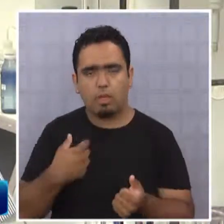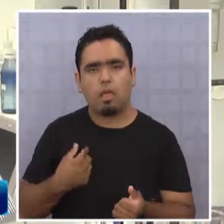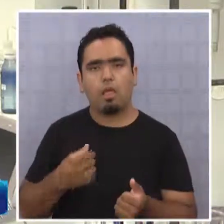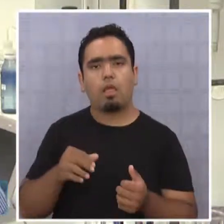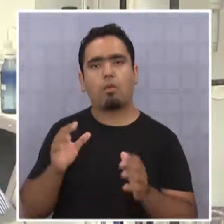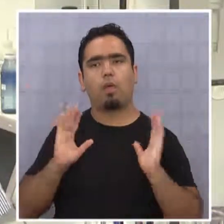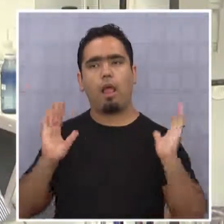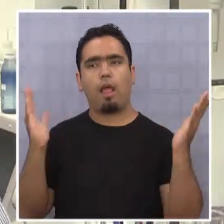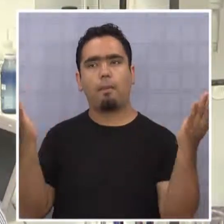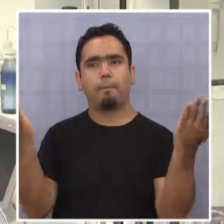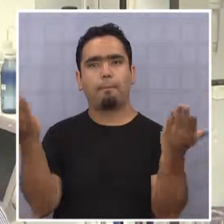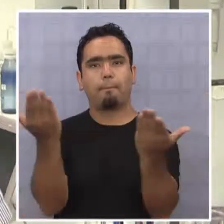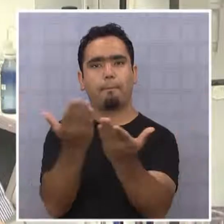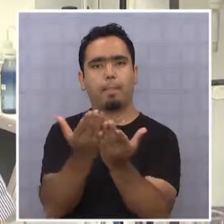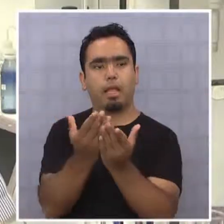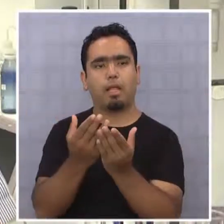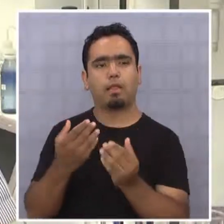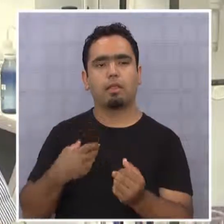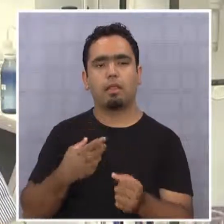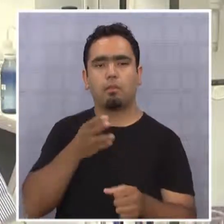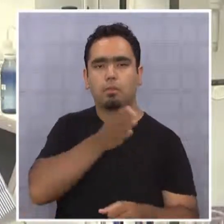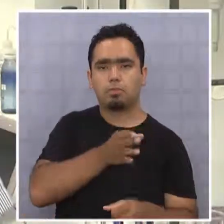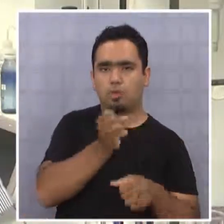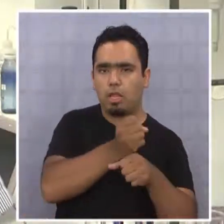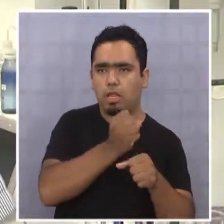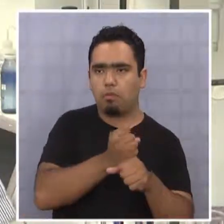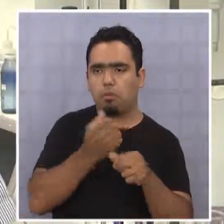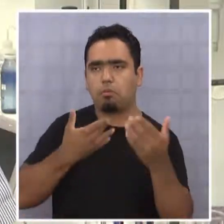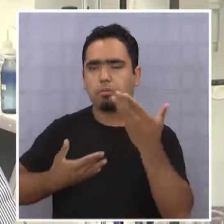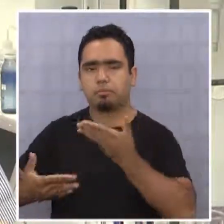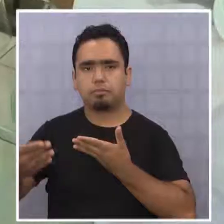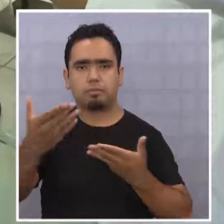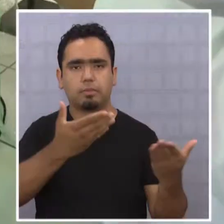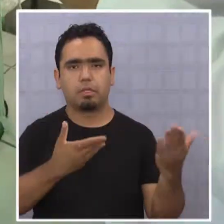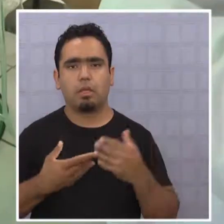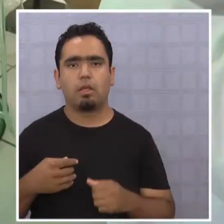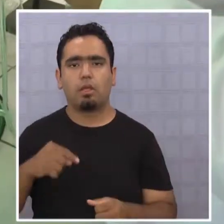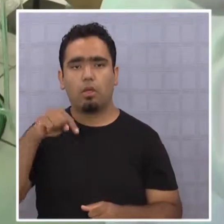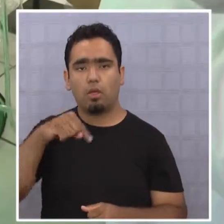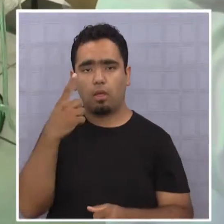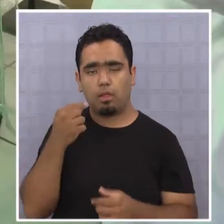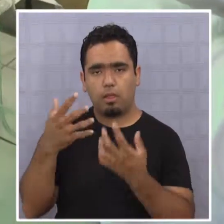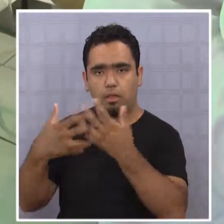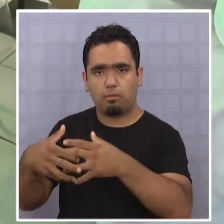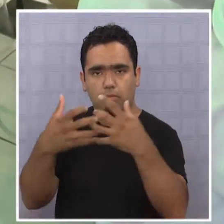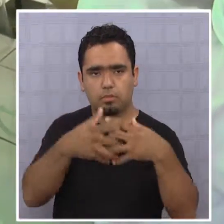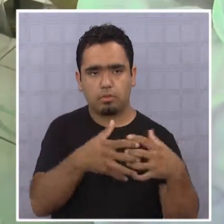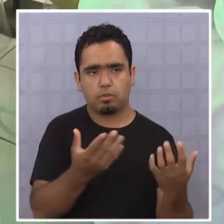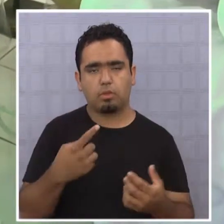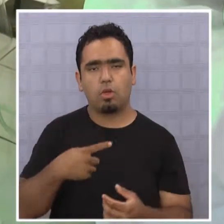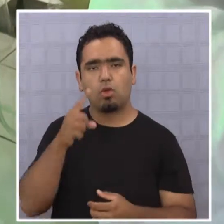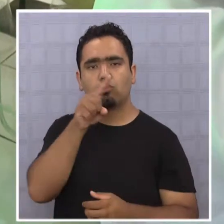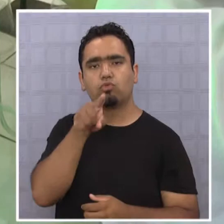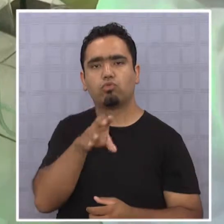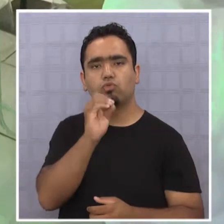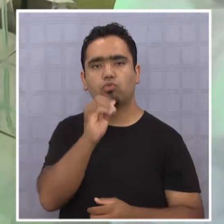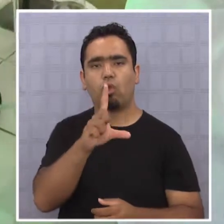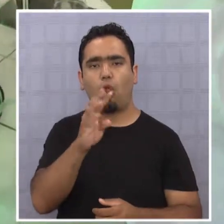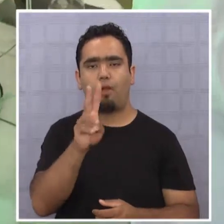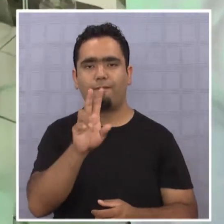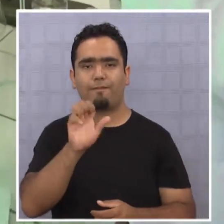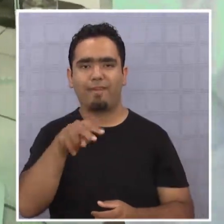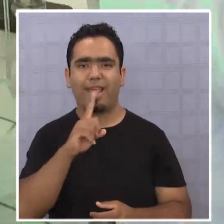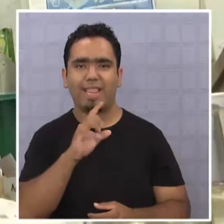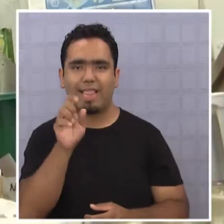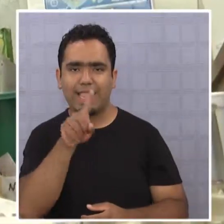con un ambiente amigable, amigable con el medio ambiente, amigable con el trabajador. Entonces hoy día las empresas farmacéuticas han sacado solventes